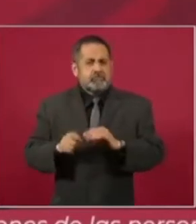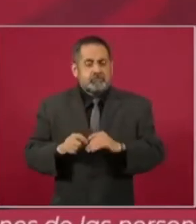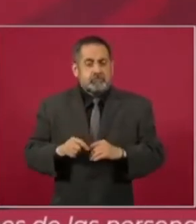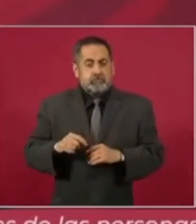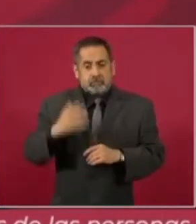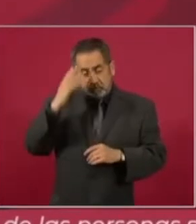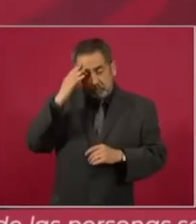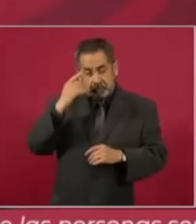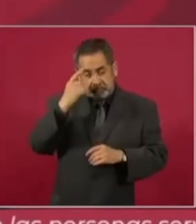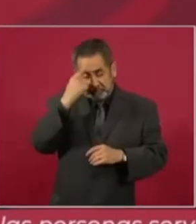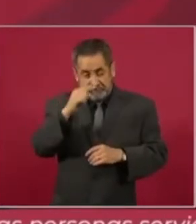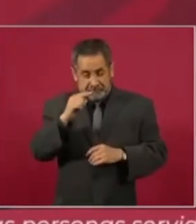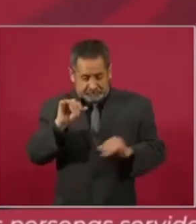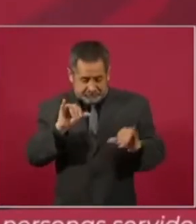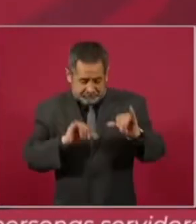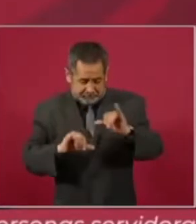tarda